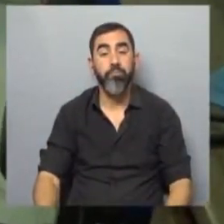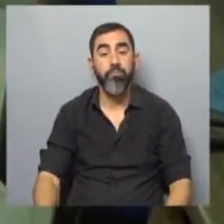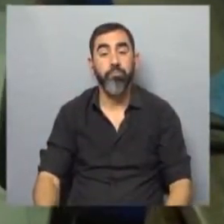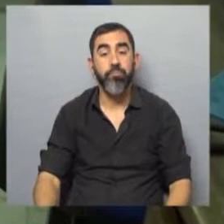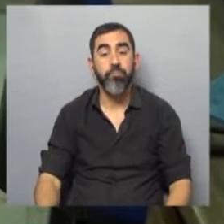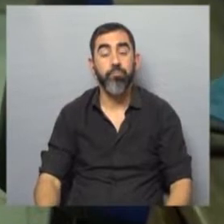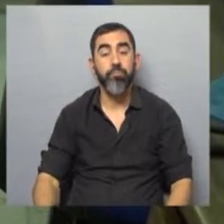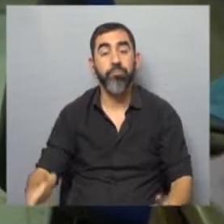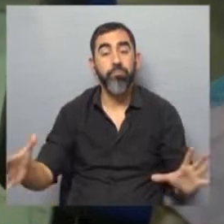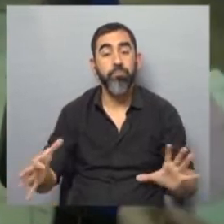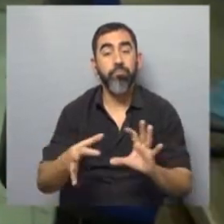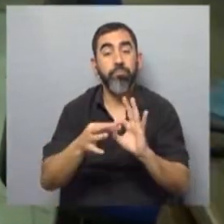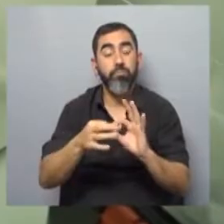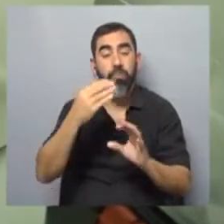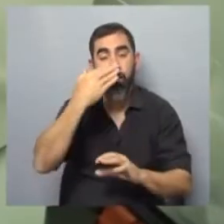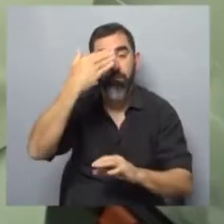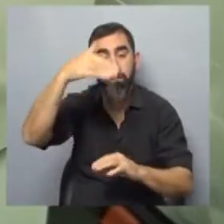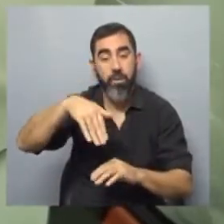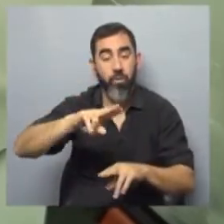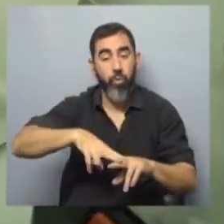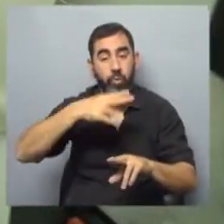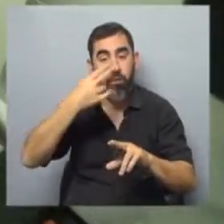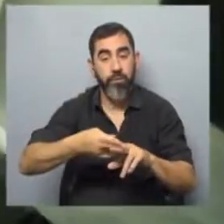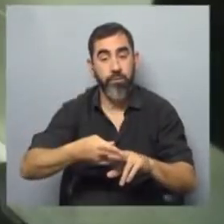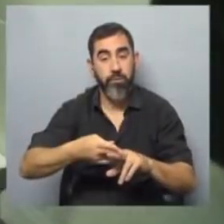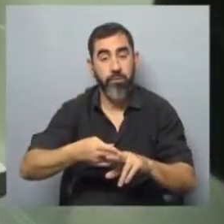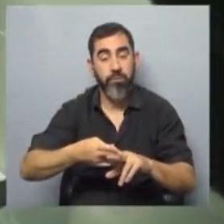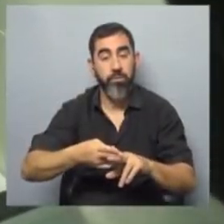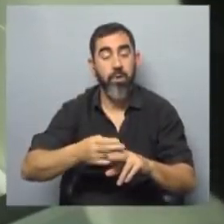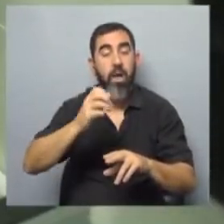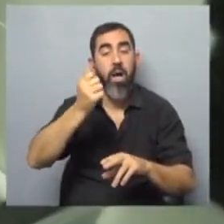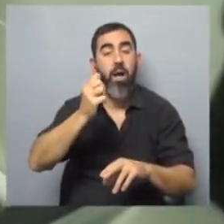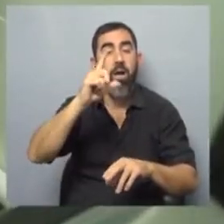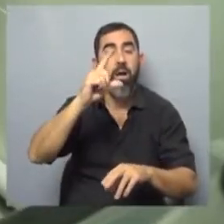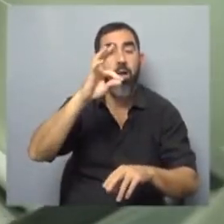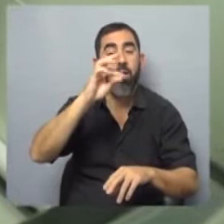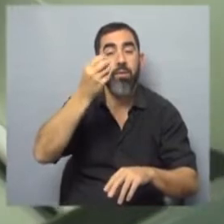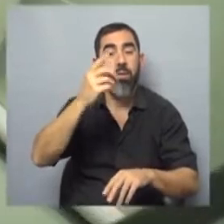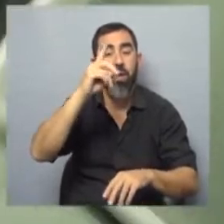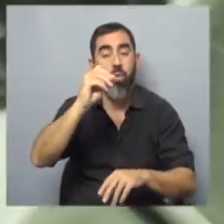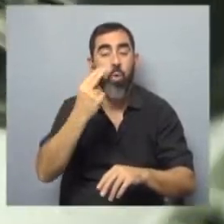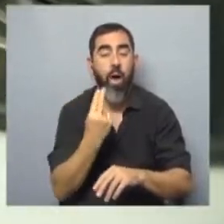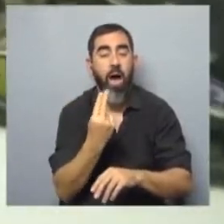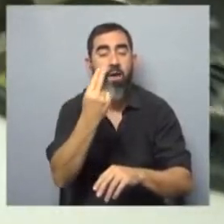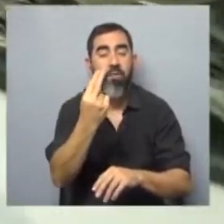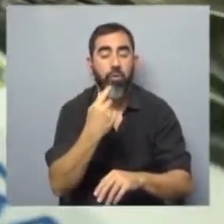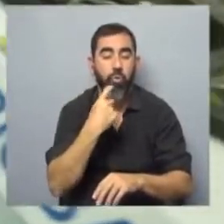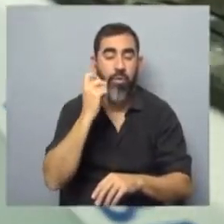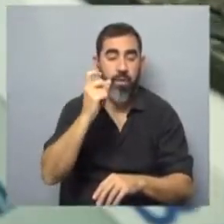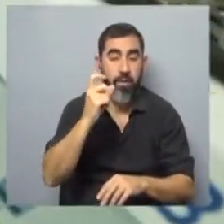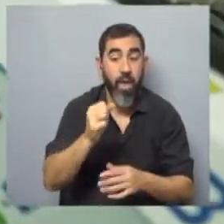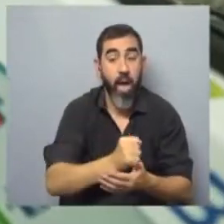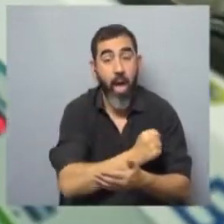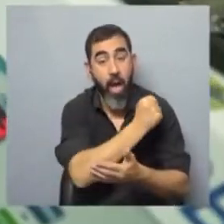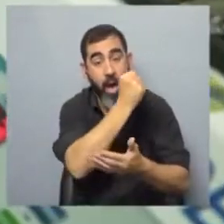se une en un paso final, que es lo que se llama el altado o la habilitación de la sangre. Mientras tanto,